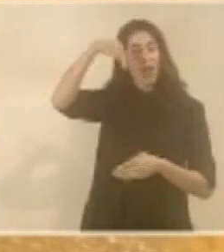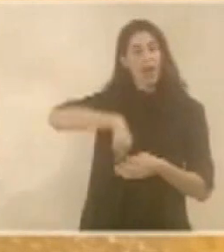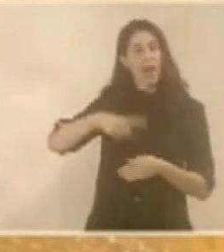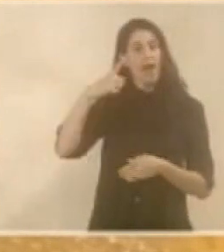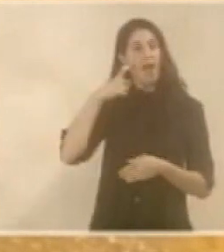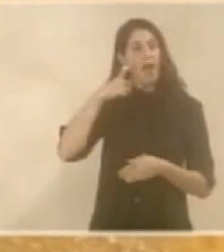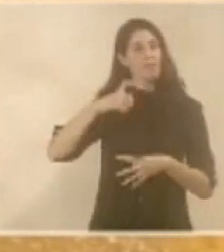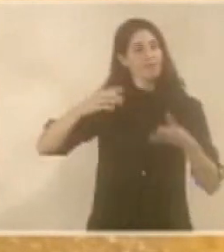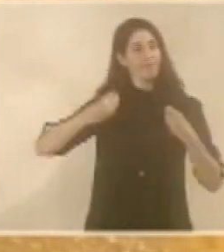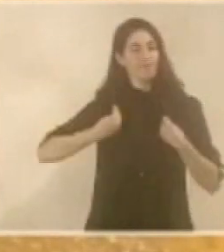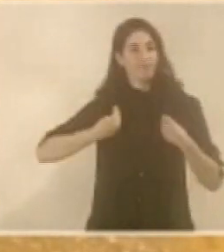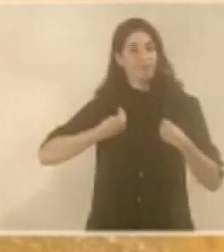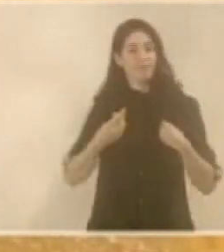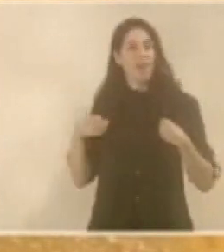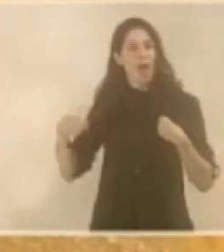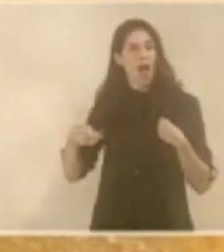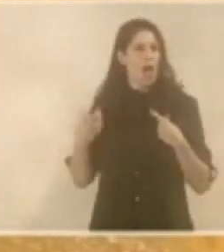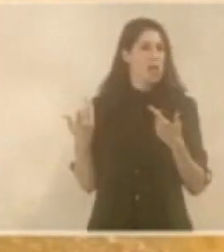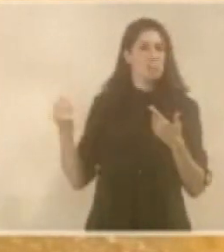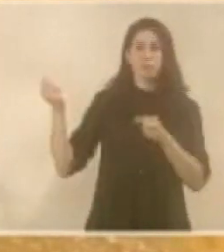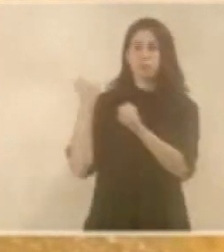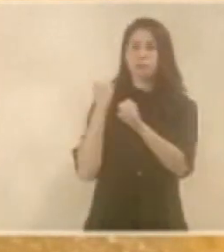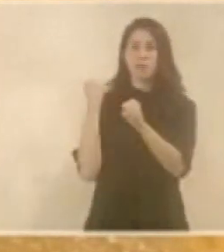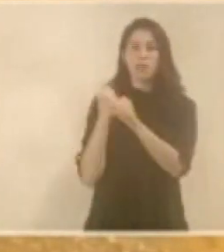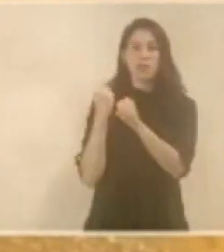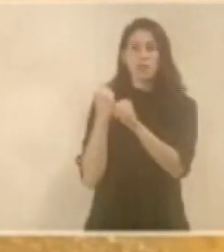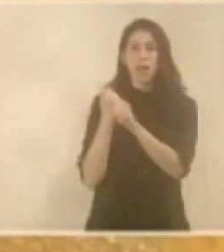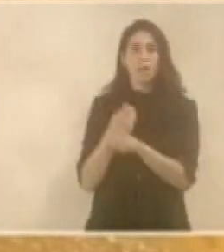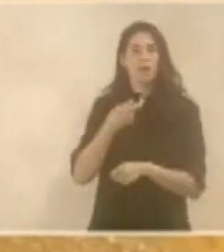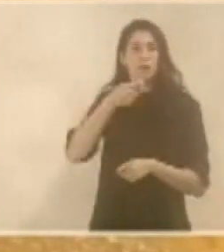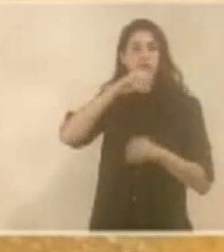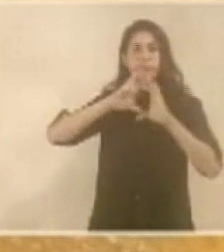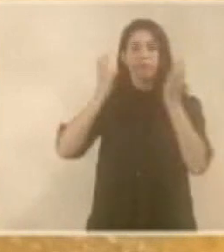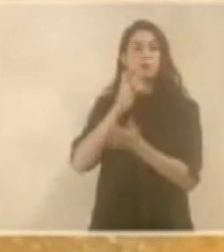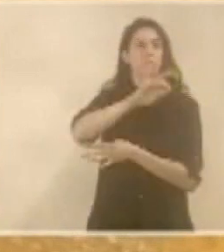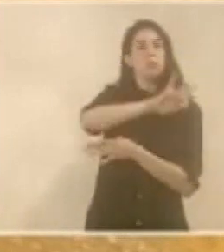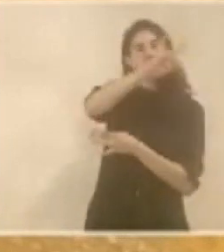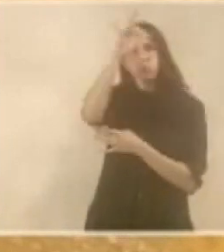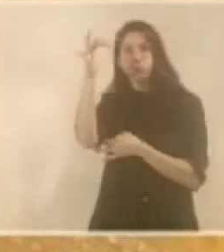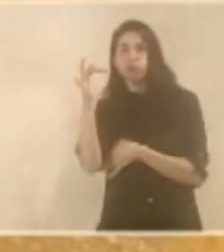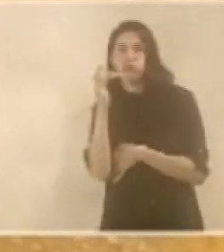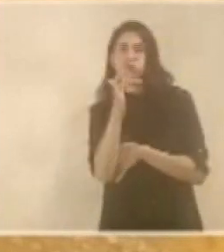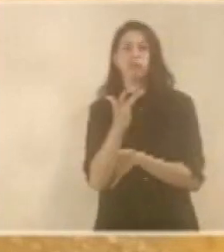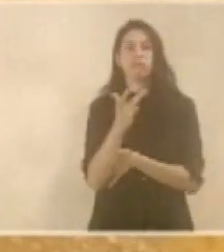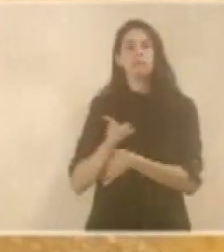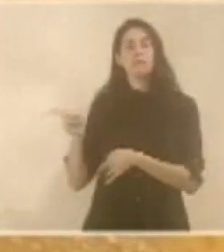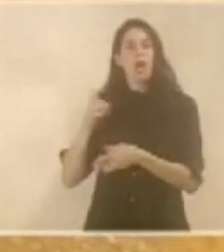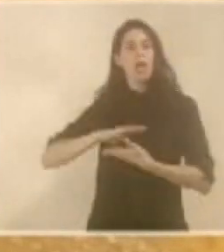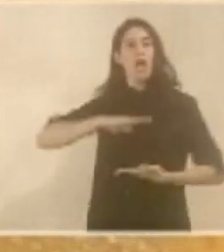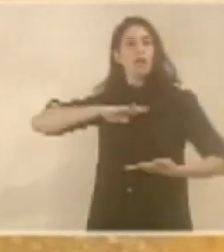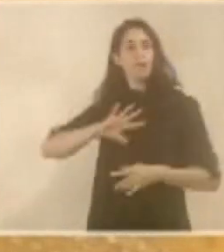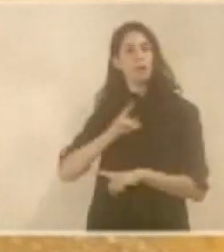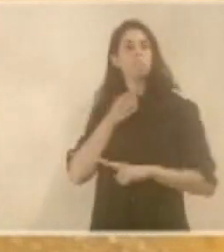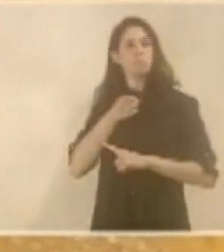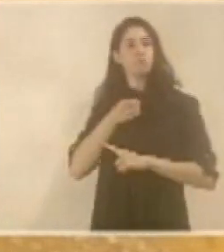que ha consolidado su carrera en numerosos y exigentes destinos, dejando en todos ellos constancia de su capacidad de mando y de los valores